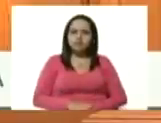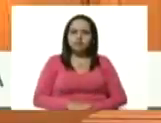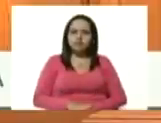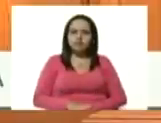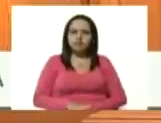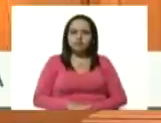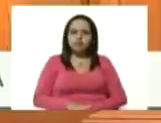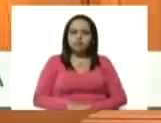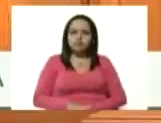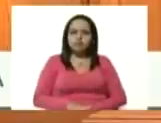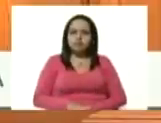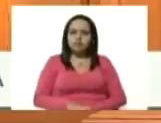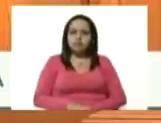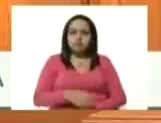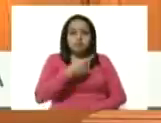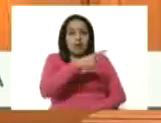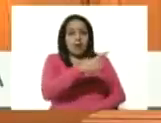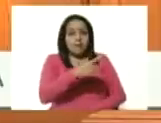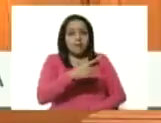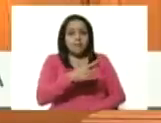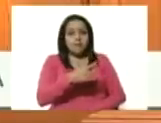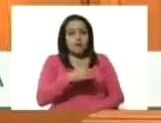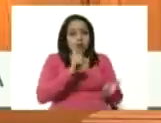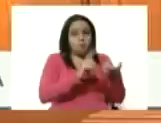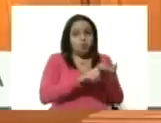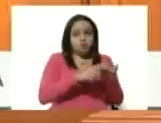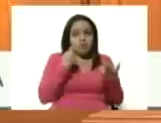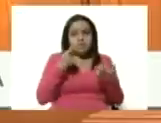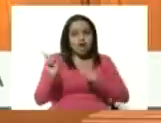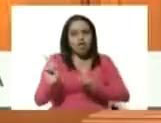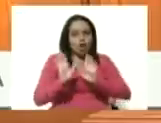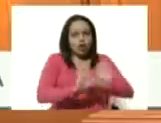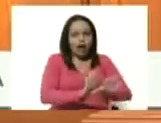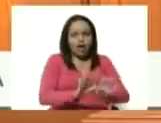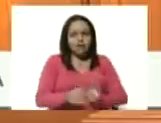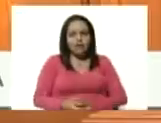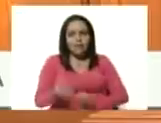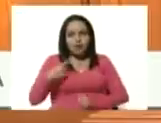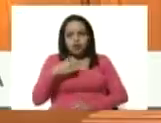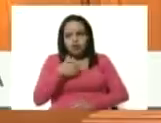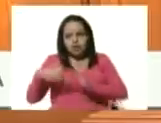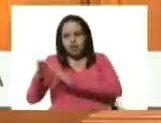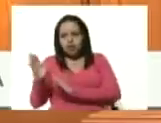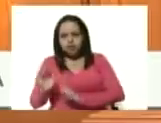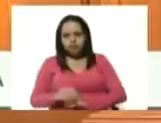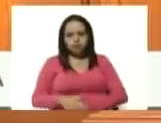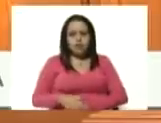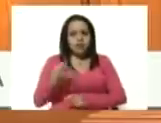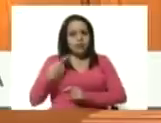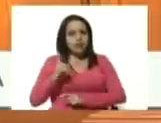me bajo en cada esquina donde veo gente sin tapaboca. Pero bueno, tengo que cuidarme, pues.